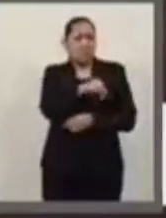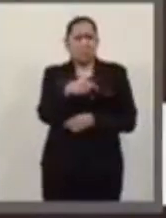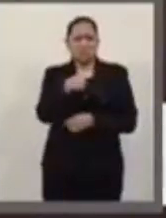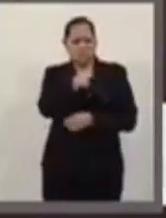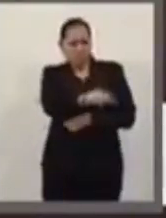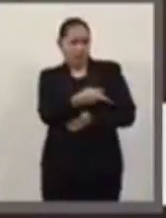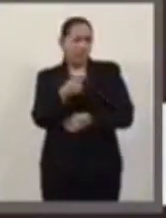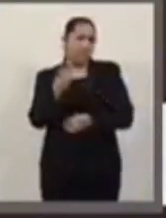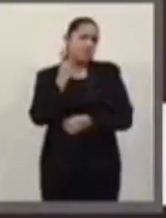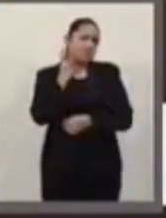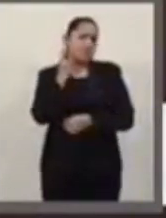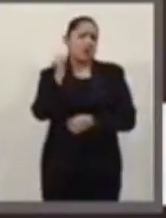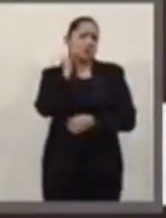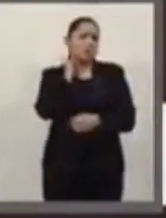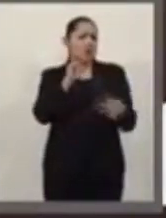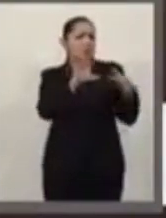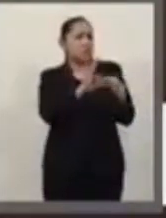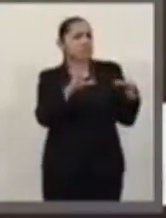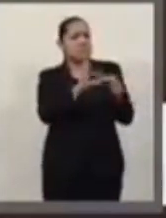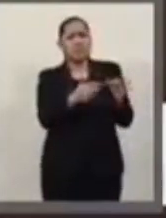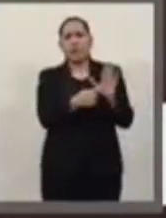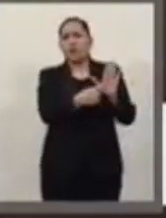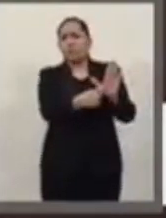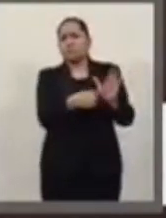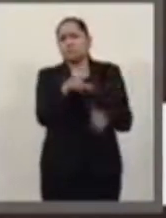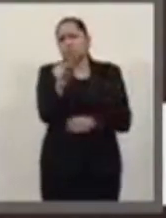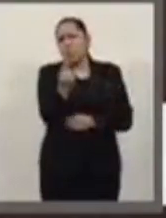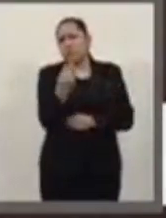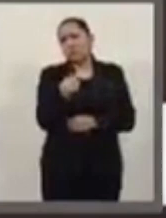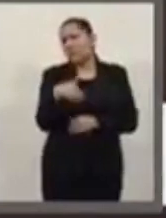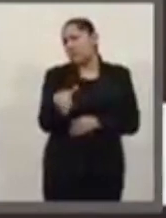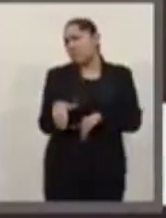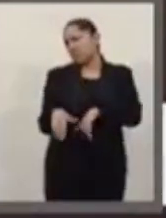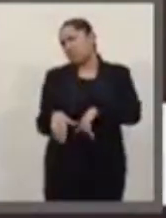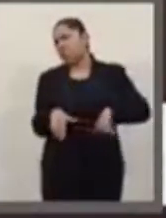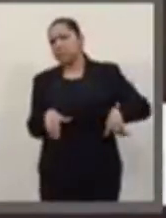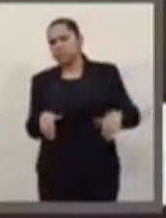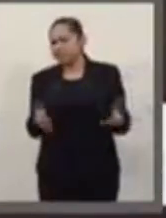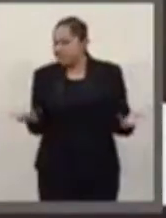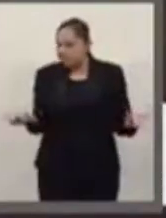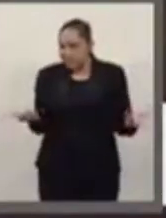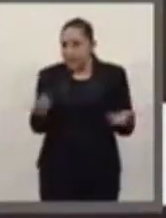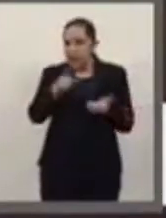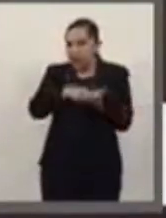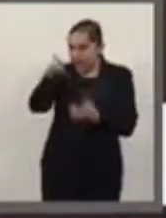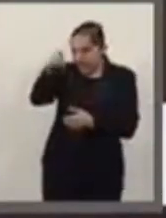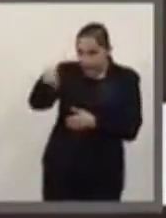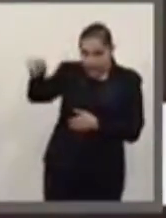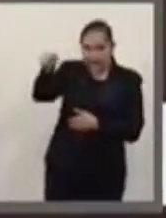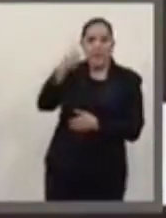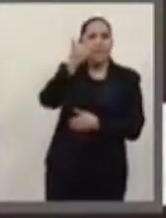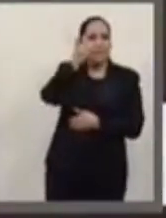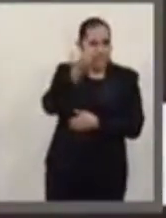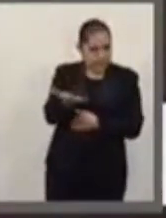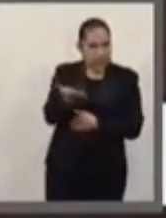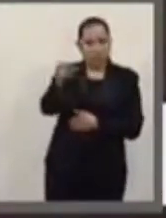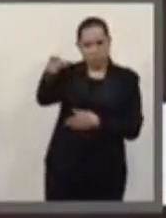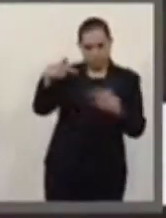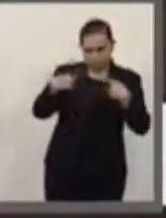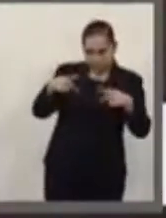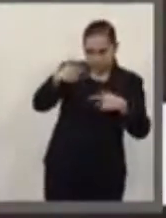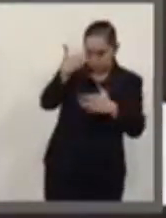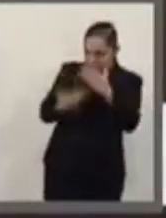es porque los mismos que están pidiendo cárcel no son capaces de defender y exigir que vengan los funcionarios